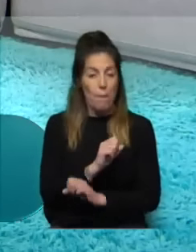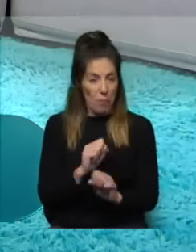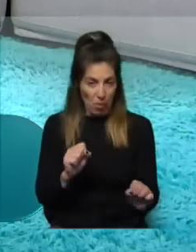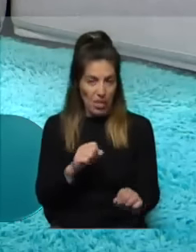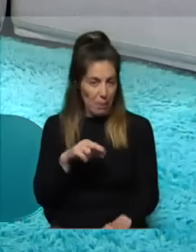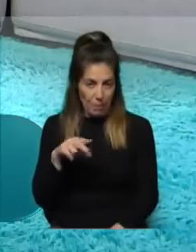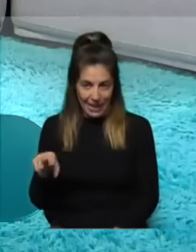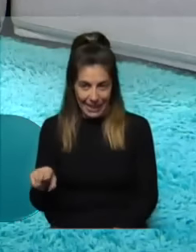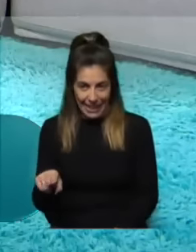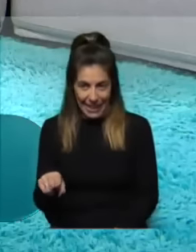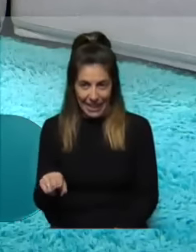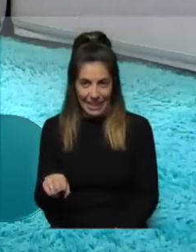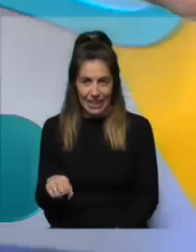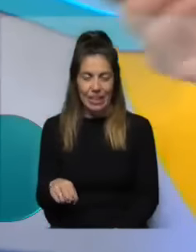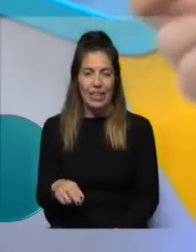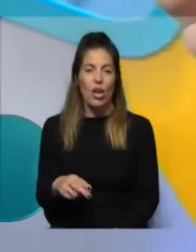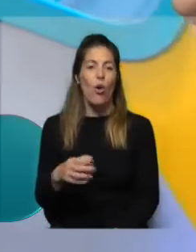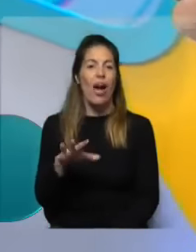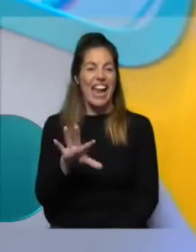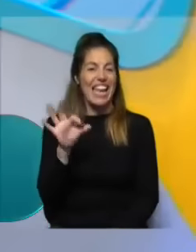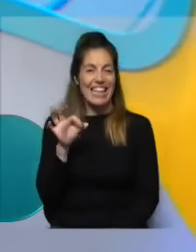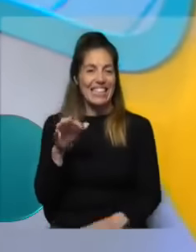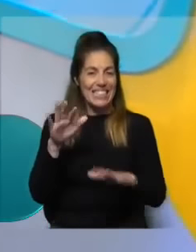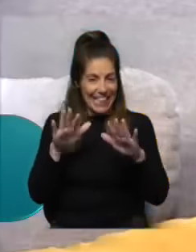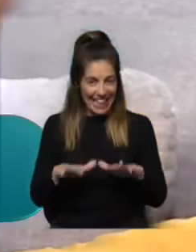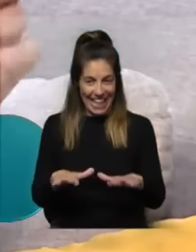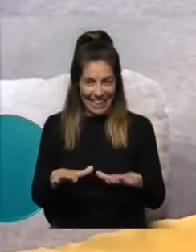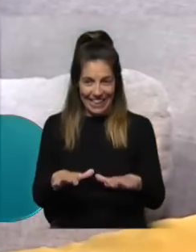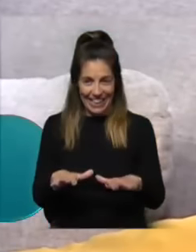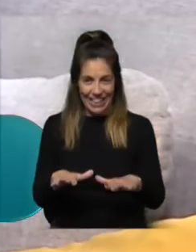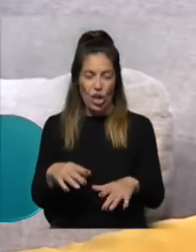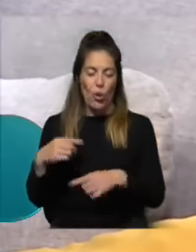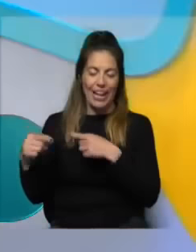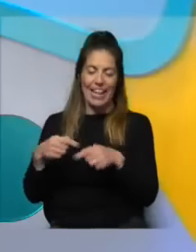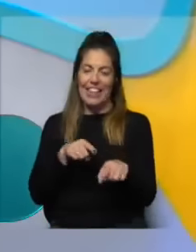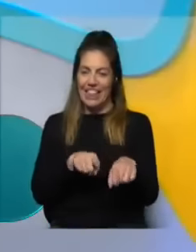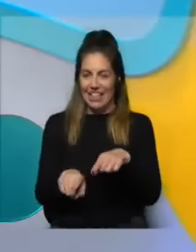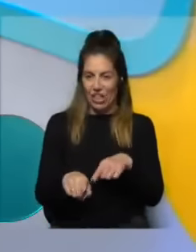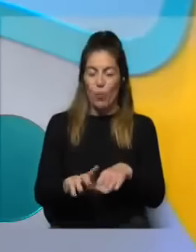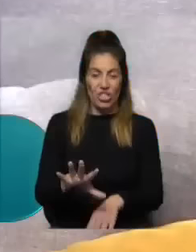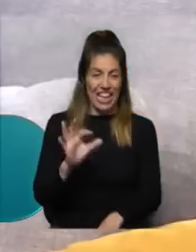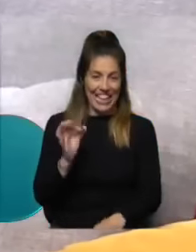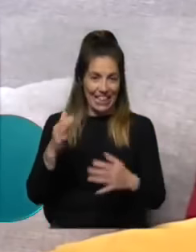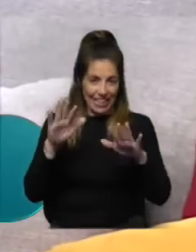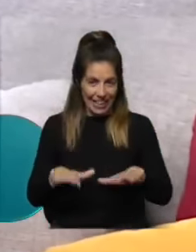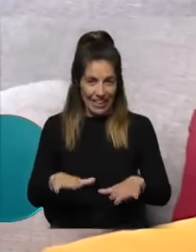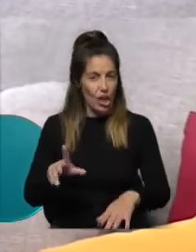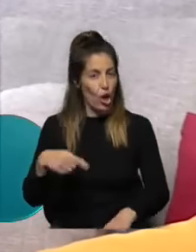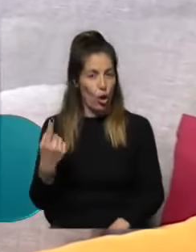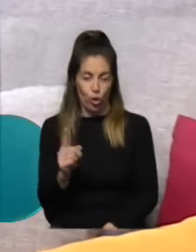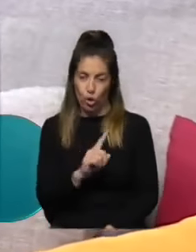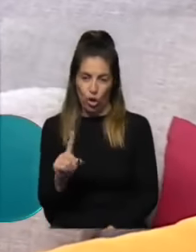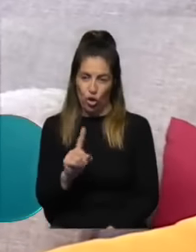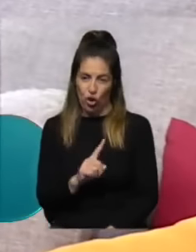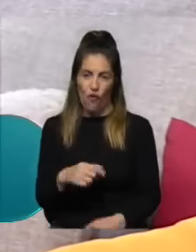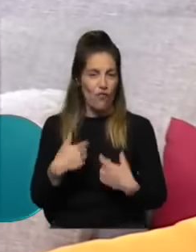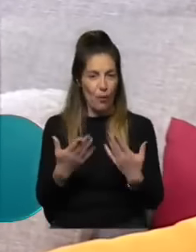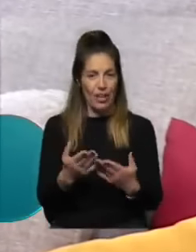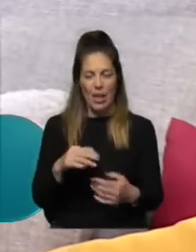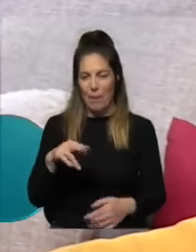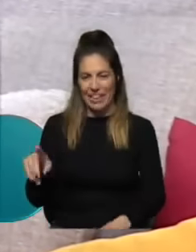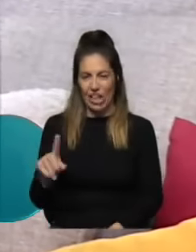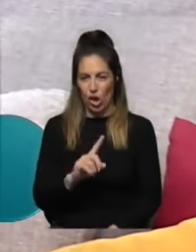mantener, pero solo con ese sentido. Es algo que elegís quedarte. Exactamente. No es algo que te heredás directamente. Lo otro no es favorable mantenerlo.